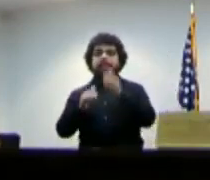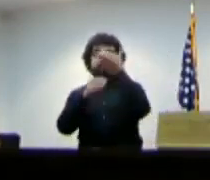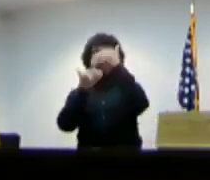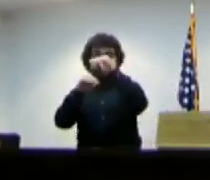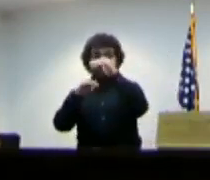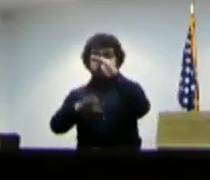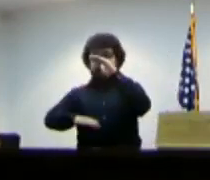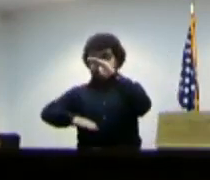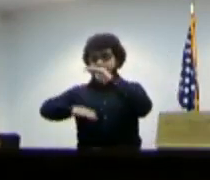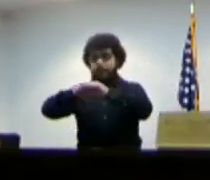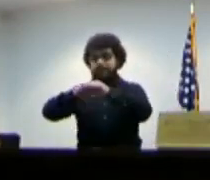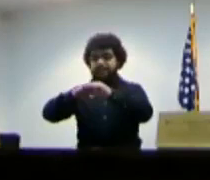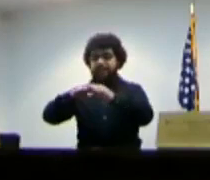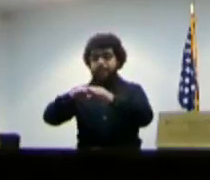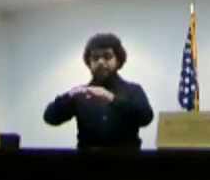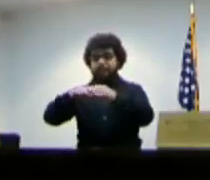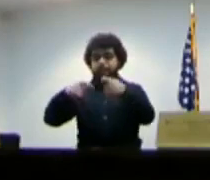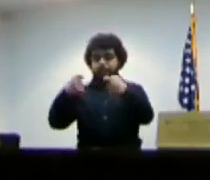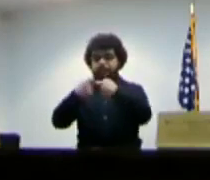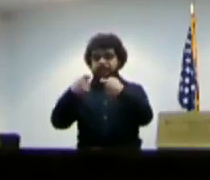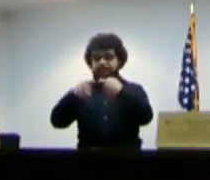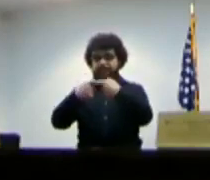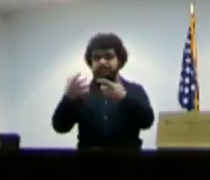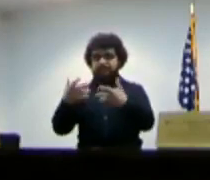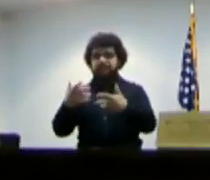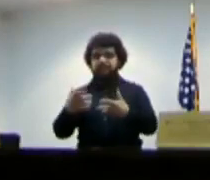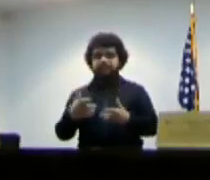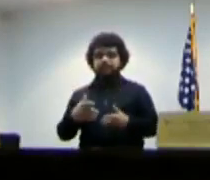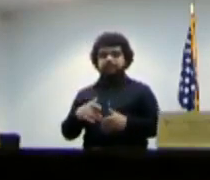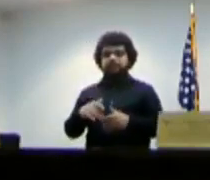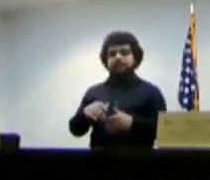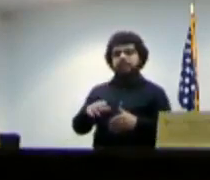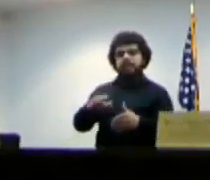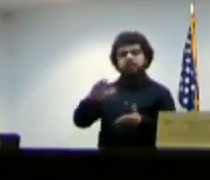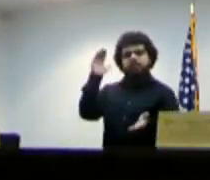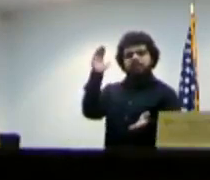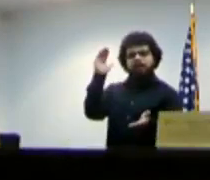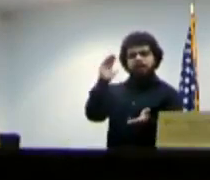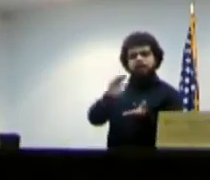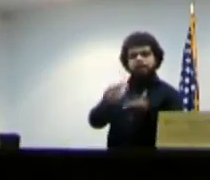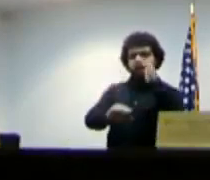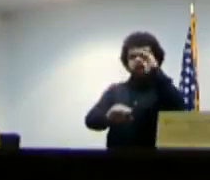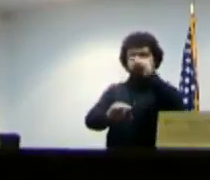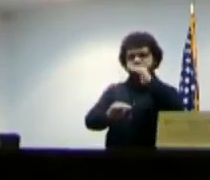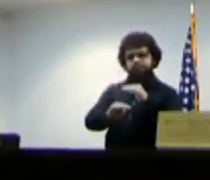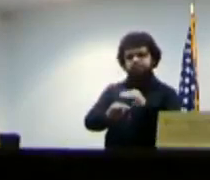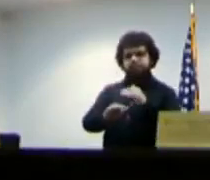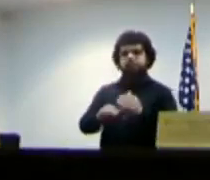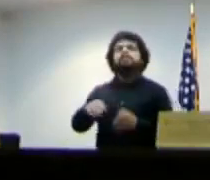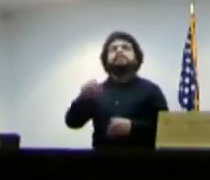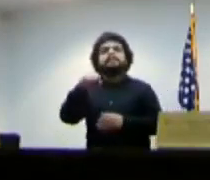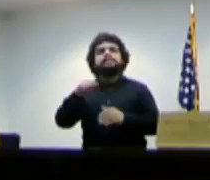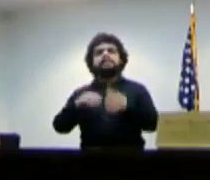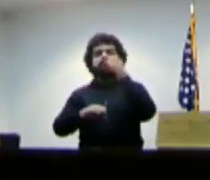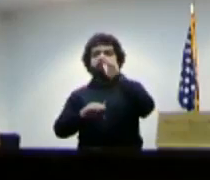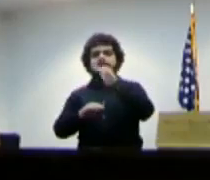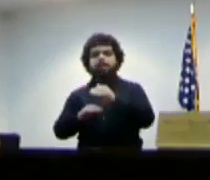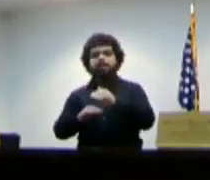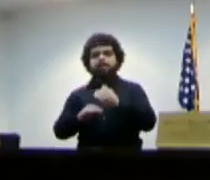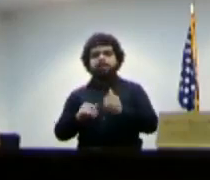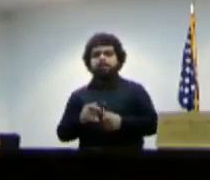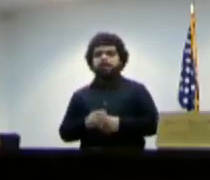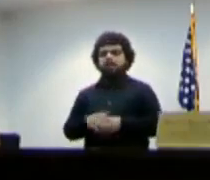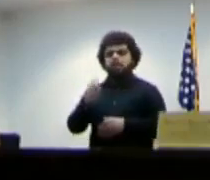energía. En vez de poder generar. Baja la producción. Baja la producción. ¿Y eso se debe a qué? tuvimos una falla